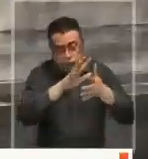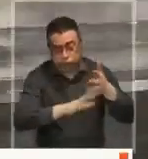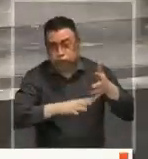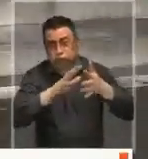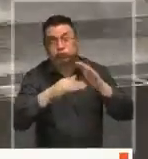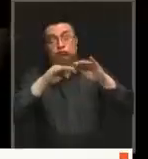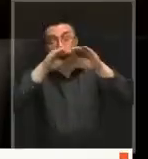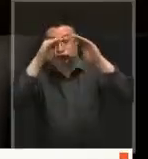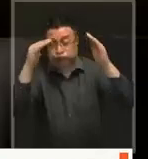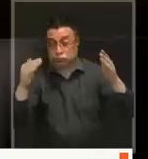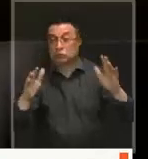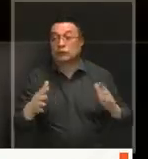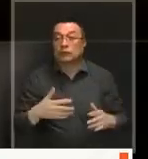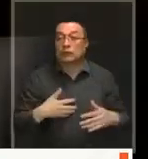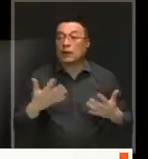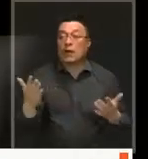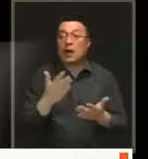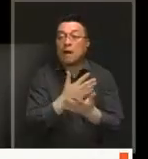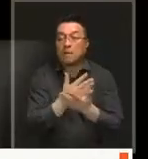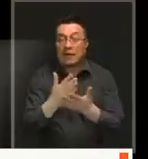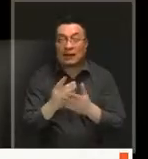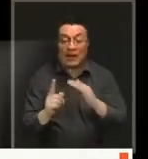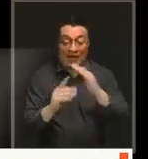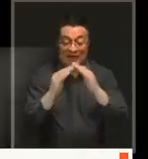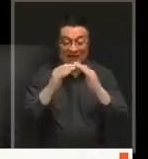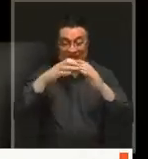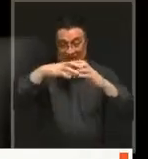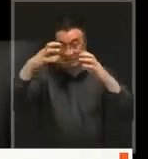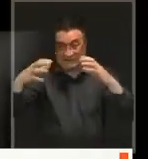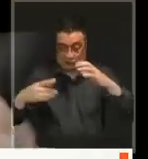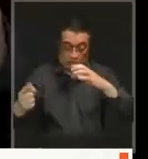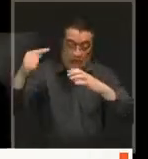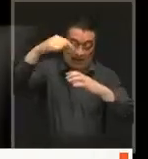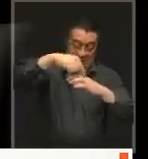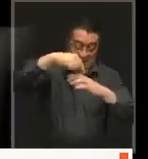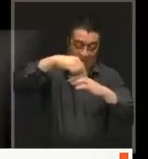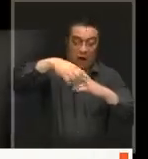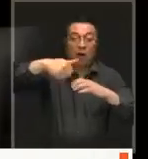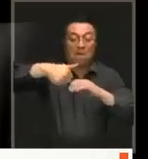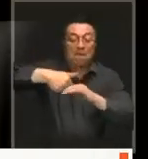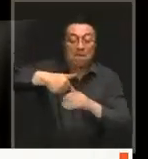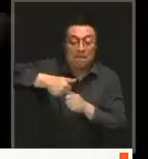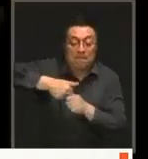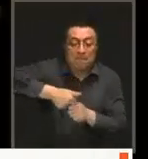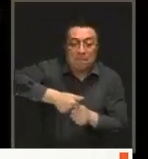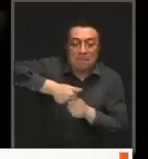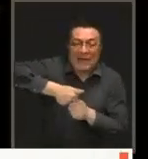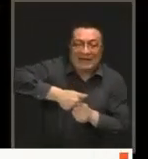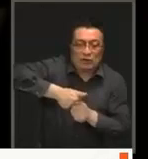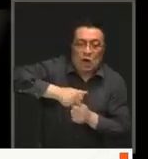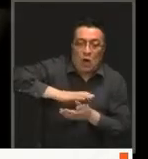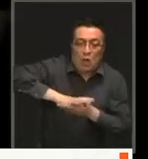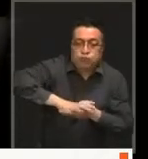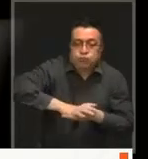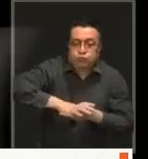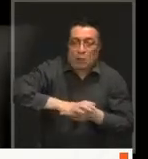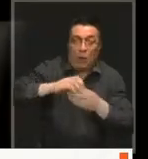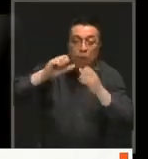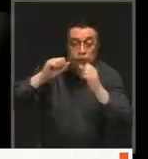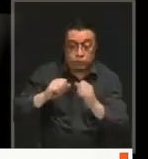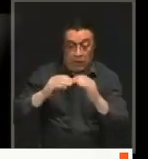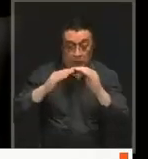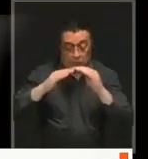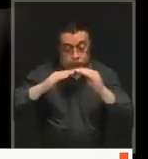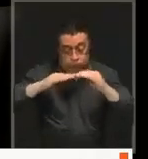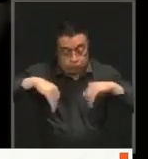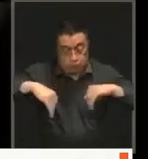techos. Algo está pasando arriba del cerro que está generando esta presión y se podría eventualmente producir un cierto socavón,